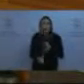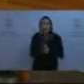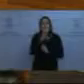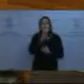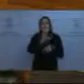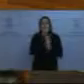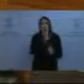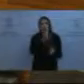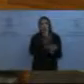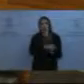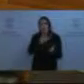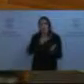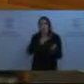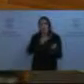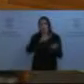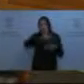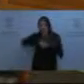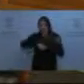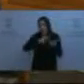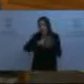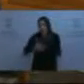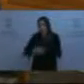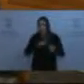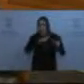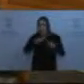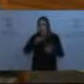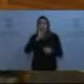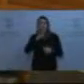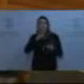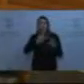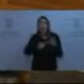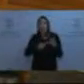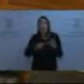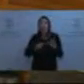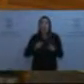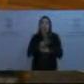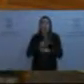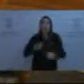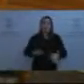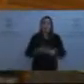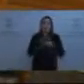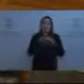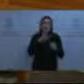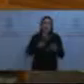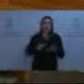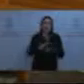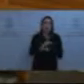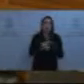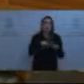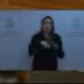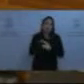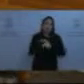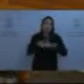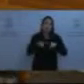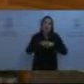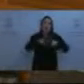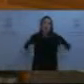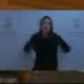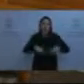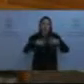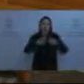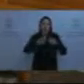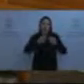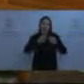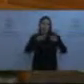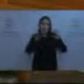e hipotecas y el pago de alquileres de las sedes y locales. Y la cuarta comprende subvenciones para acometer las inversiones como obras de reforma y